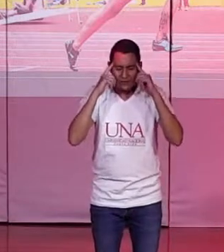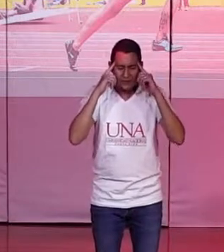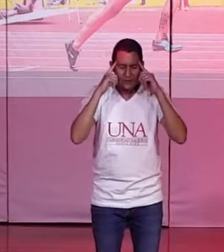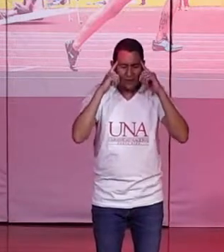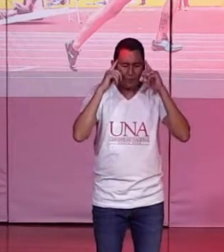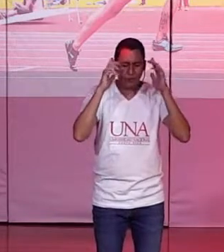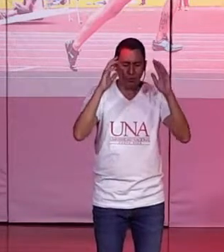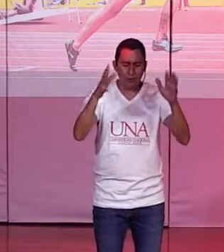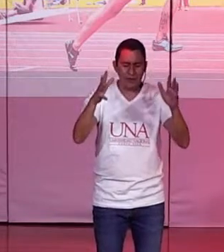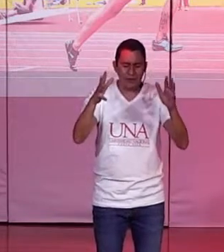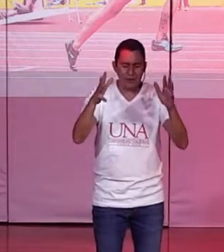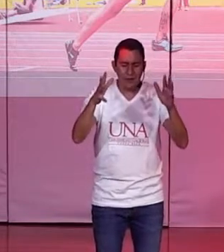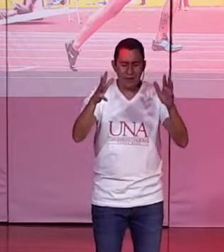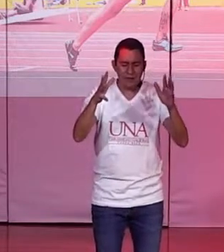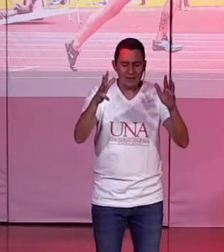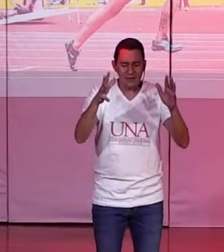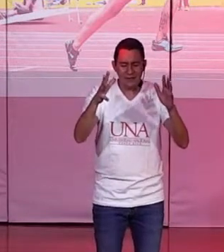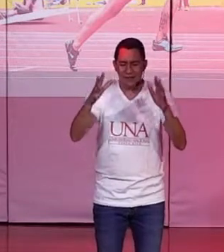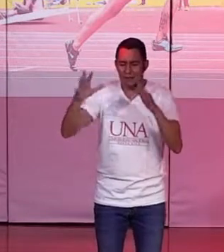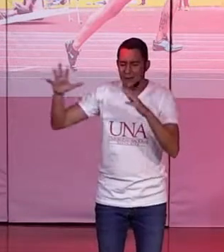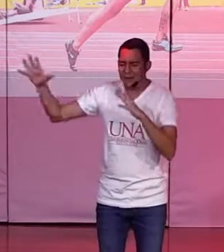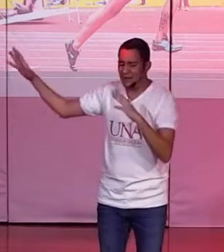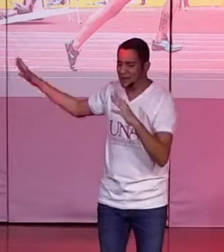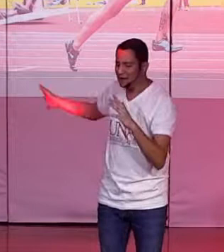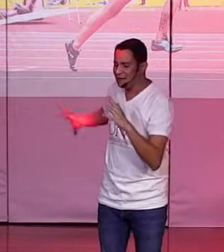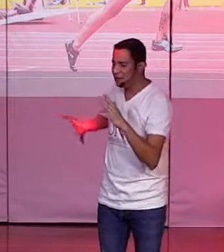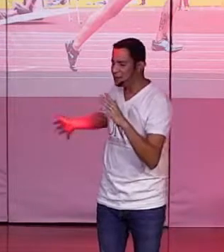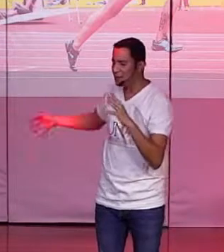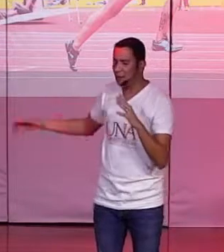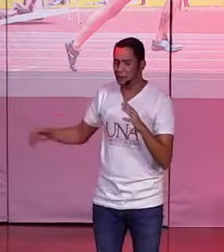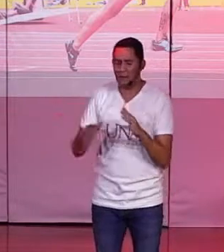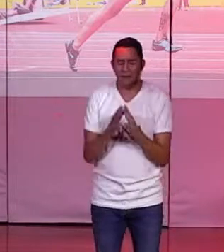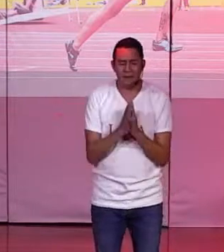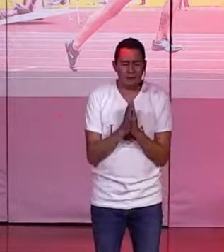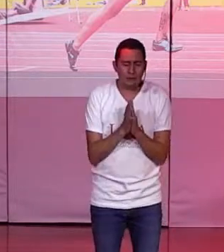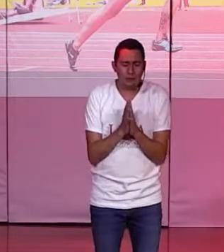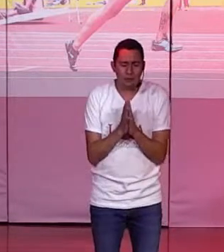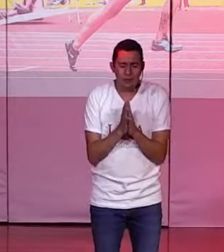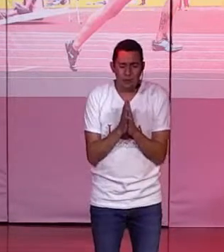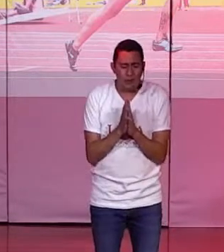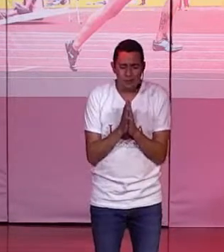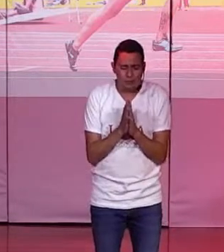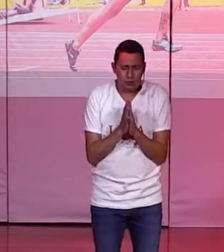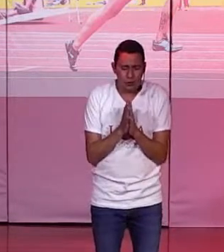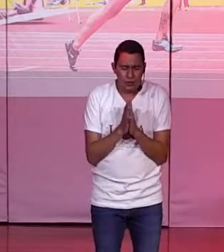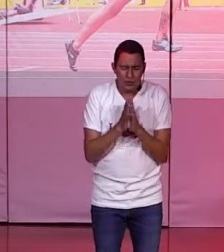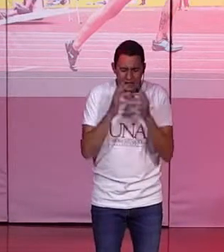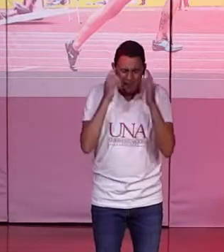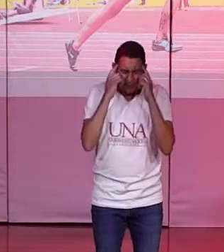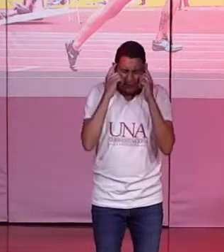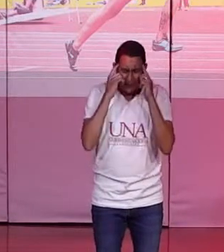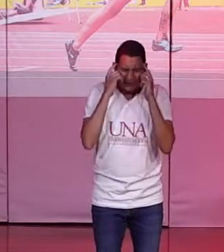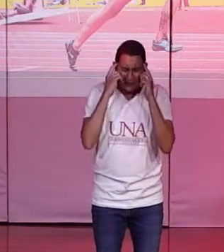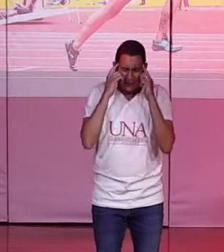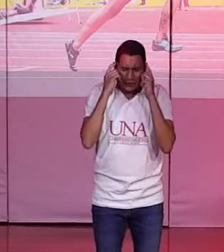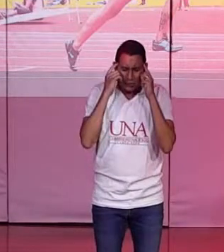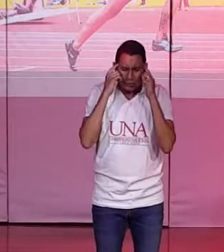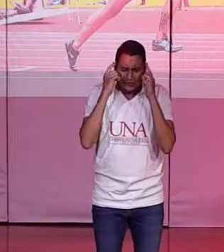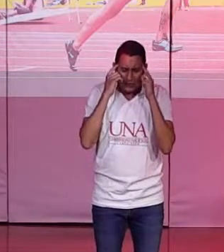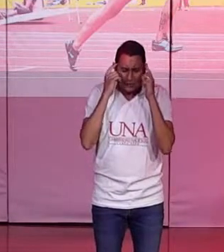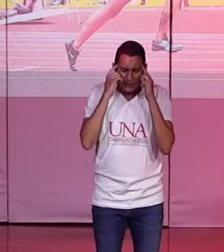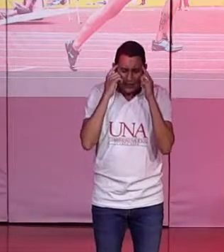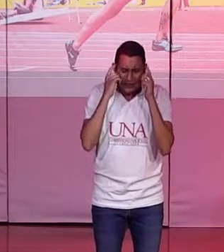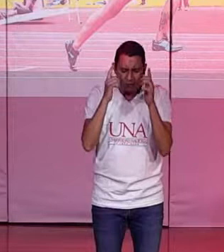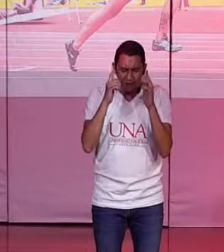la primera vez, ¿verdad? Pero con su mente va a tratar de ir más allá de donde llegó la primera vez. No vamos a movernos, es simplemente